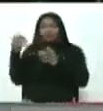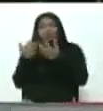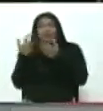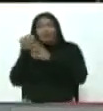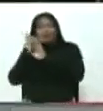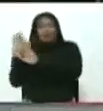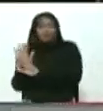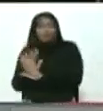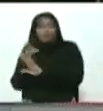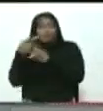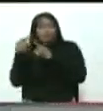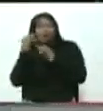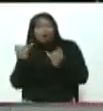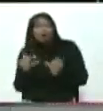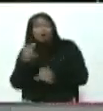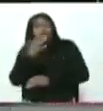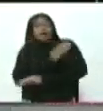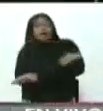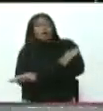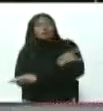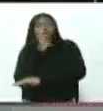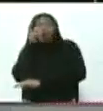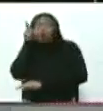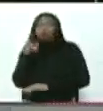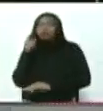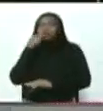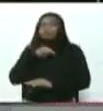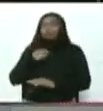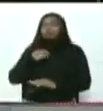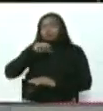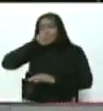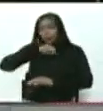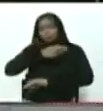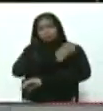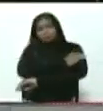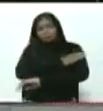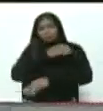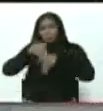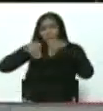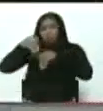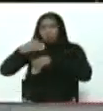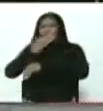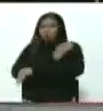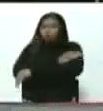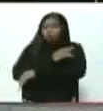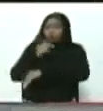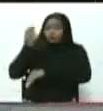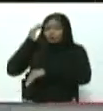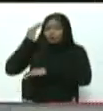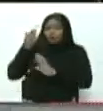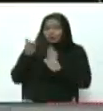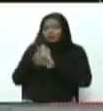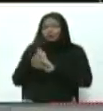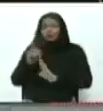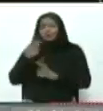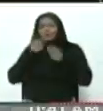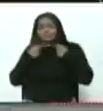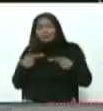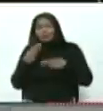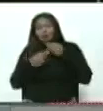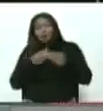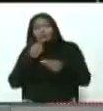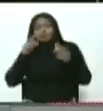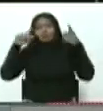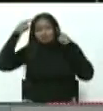ellos. Pero señor opositor, usted sabe que usted votando por la oposición, no es que usted pierde, como dice el